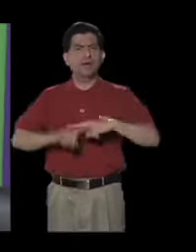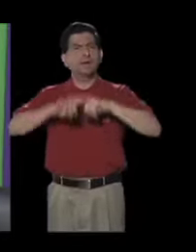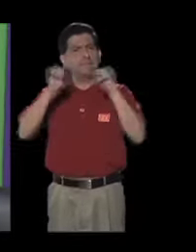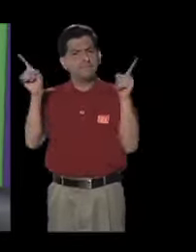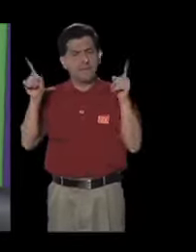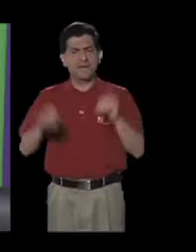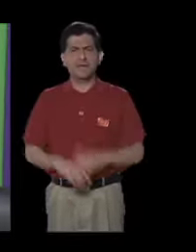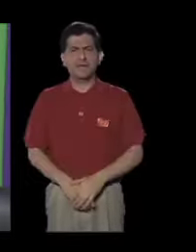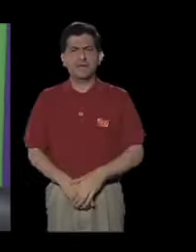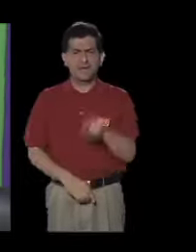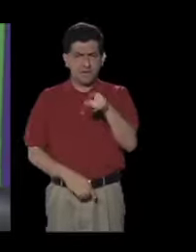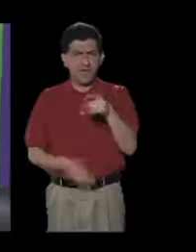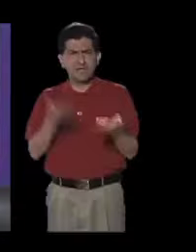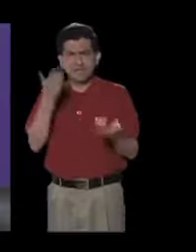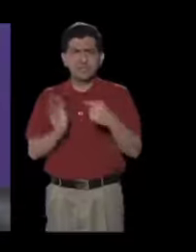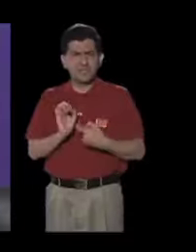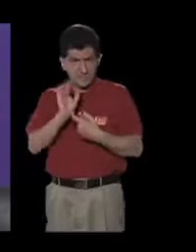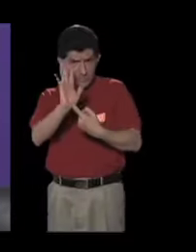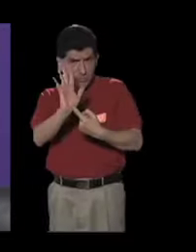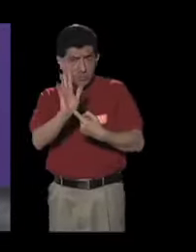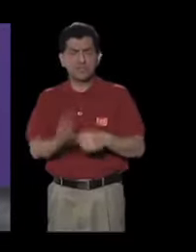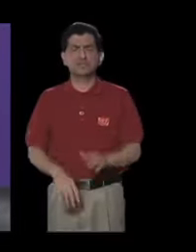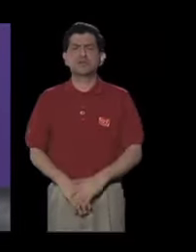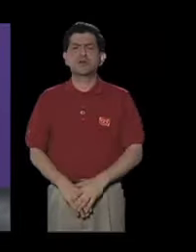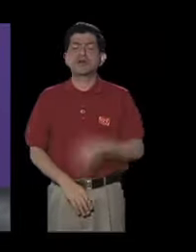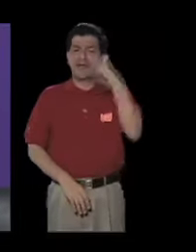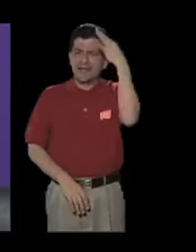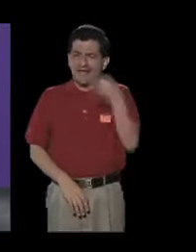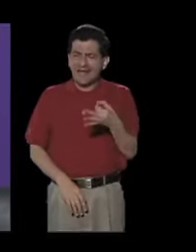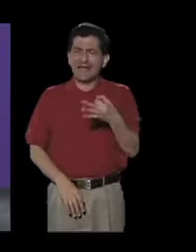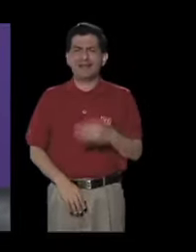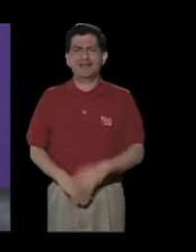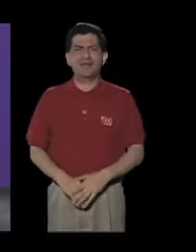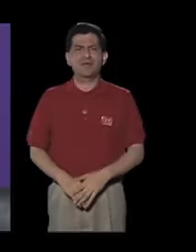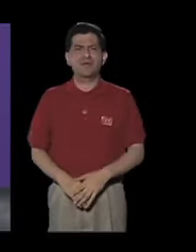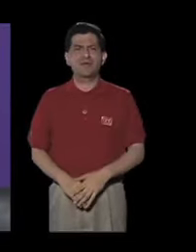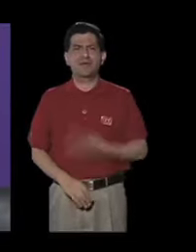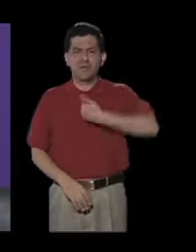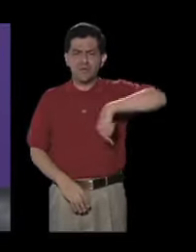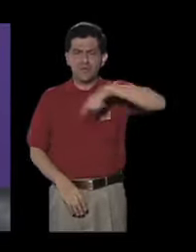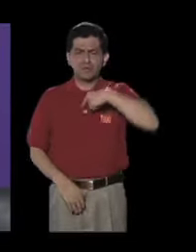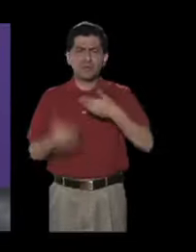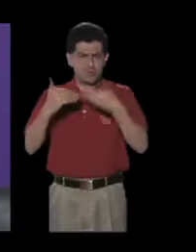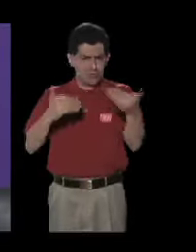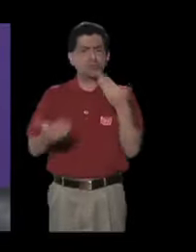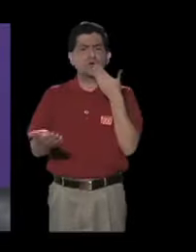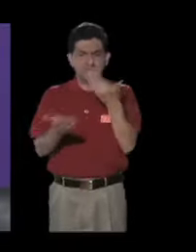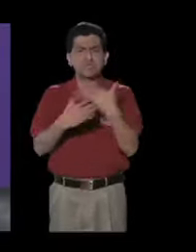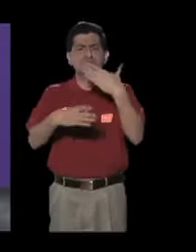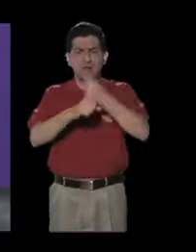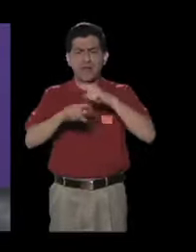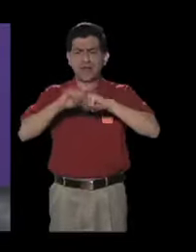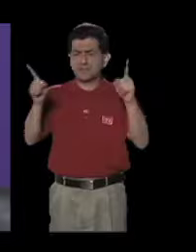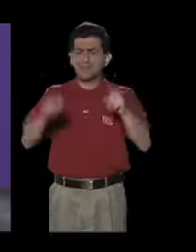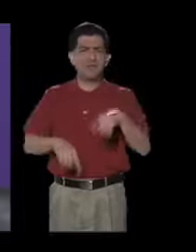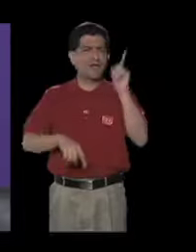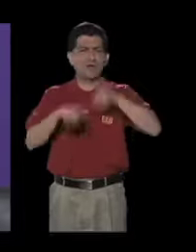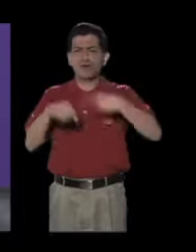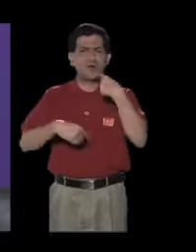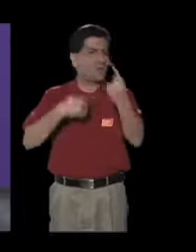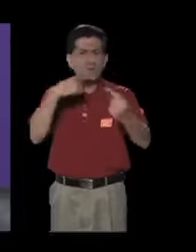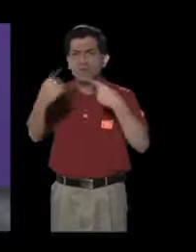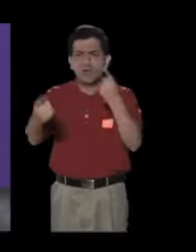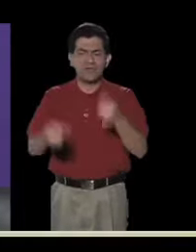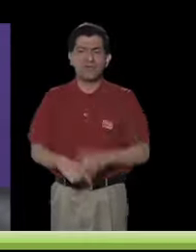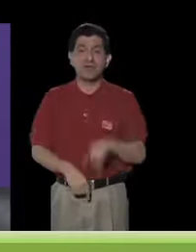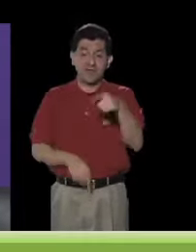una cuestión de proyección más bien. Sí, creo que hay muchísimas más cosas buenas que se están haciendo que no se han logrado decir, y